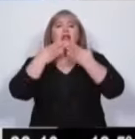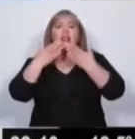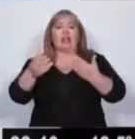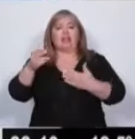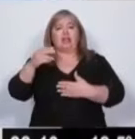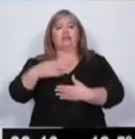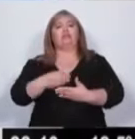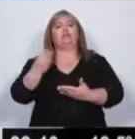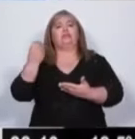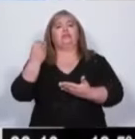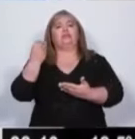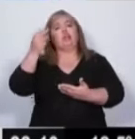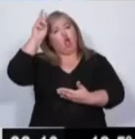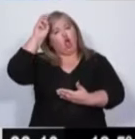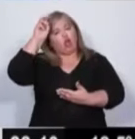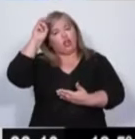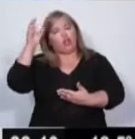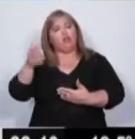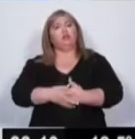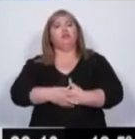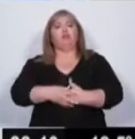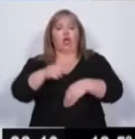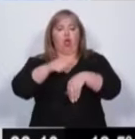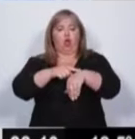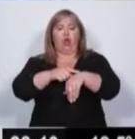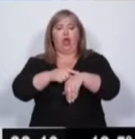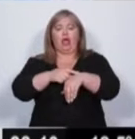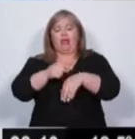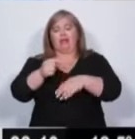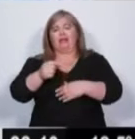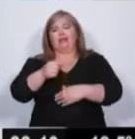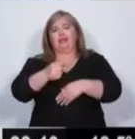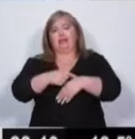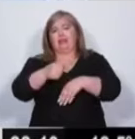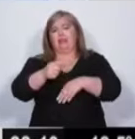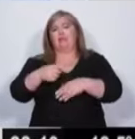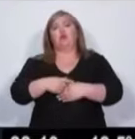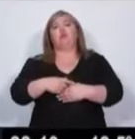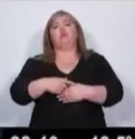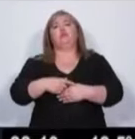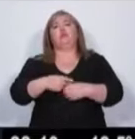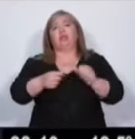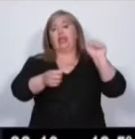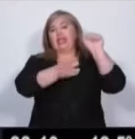Gracias, candidato Alfredo Cornejo. Es el momento del mensaje final de Lautaro Jiménez.